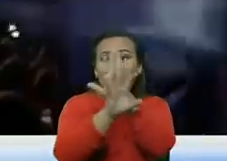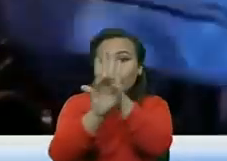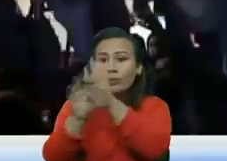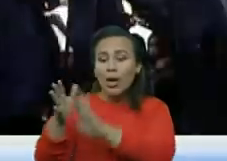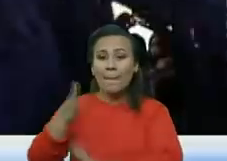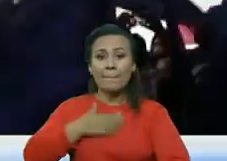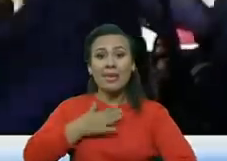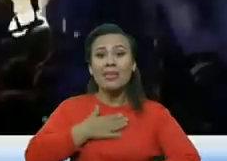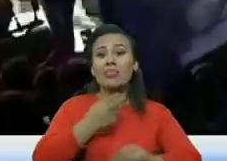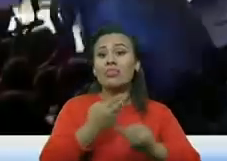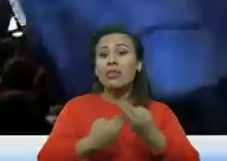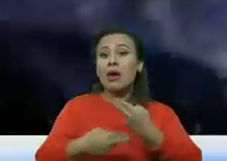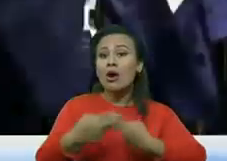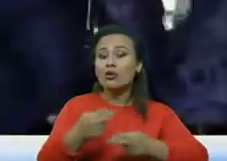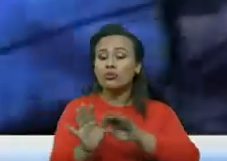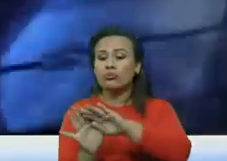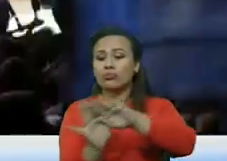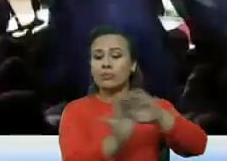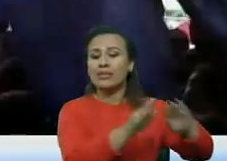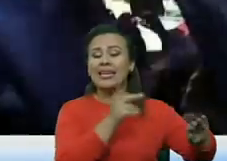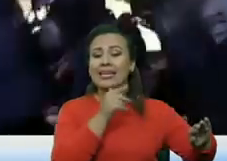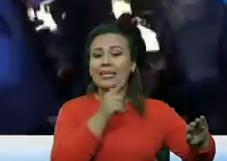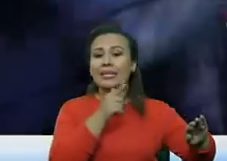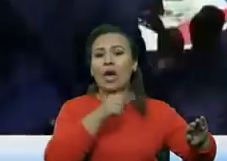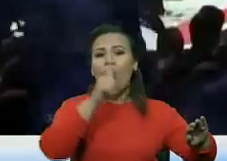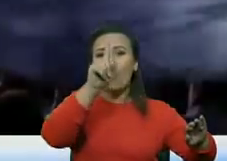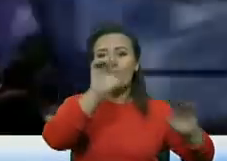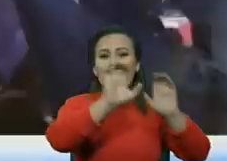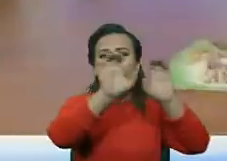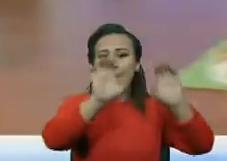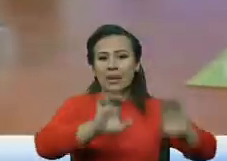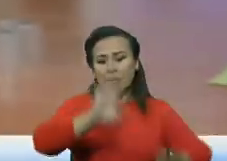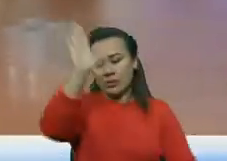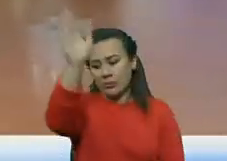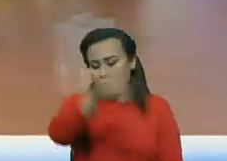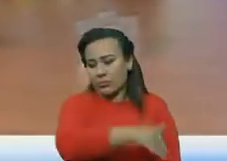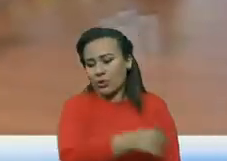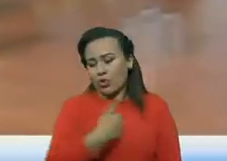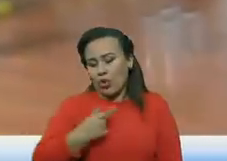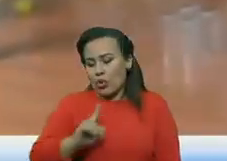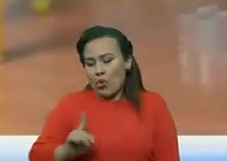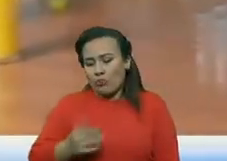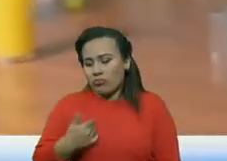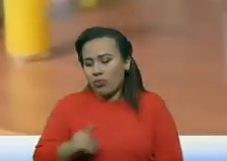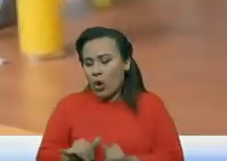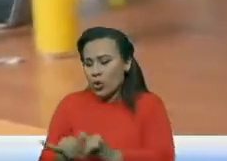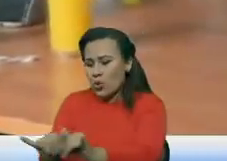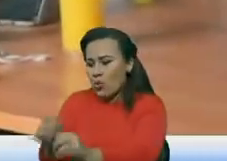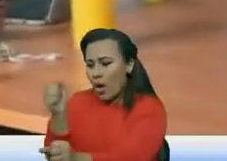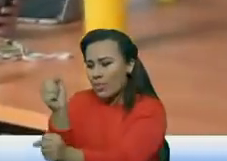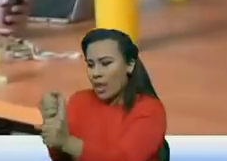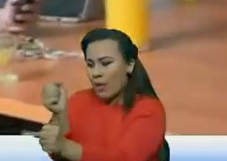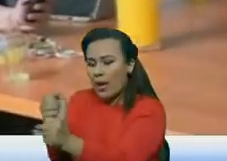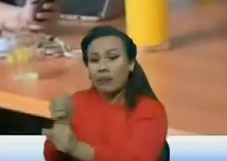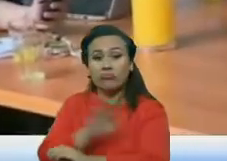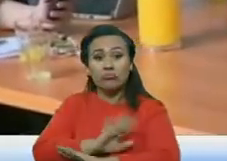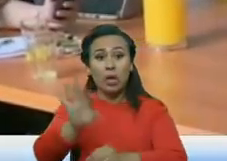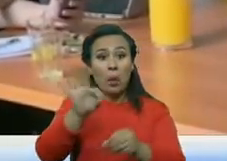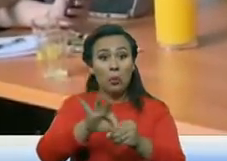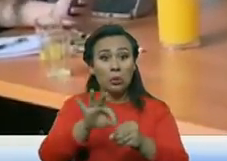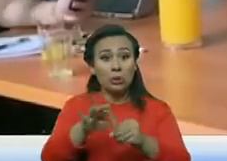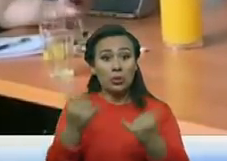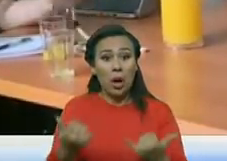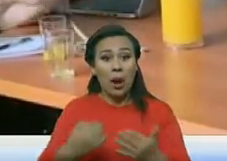sus negocios serían gestionados por un fideicomiso ciego. Tras una primera vuelta en la que tuvo una votación menor a la